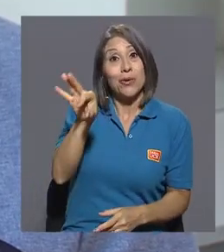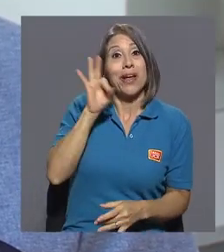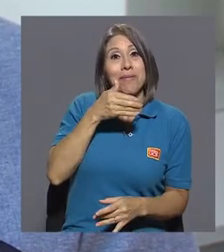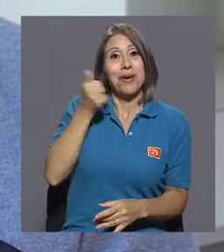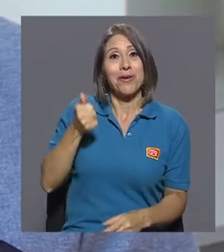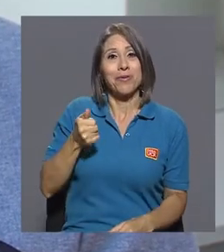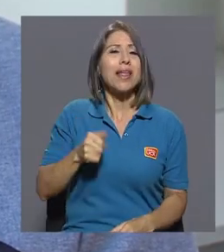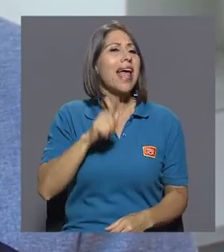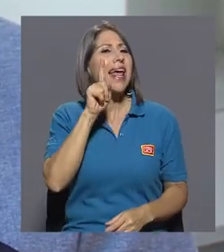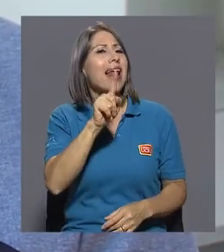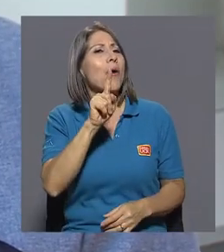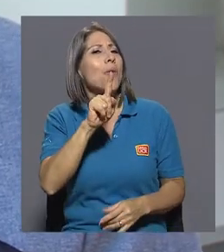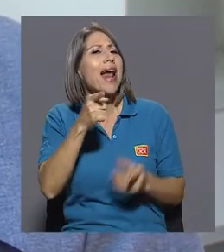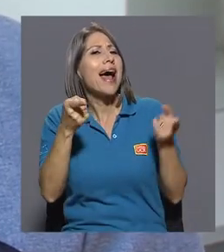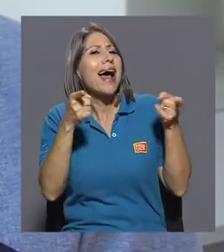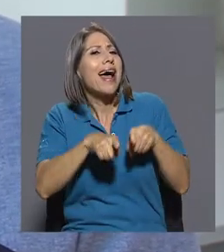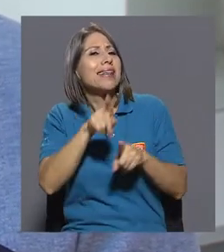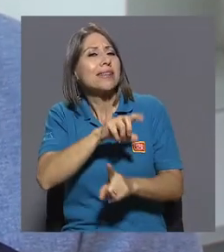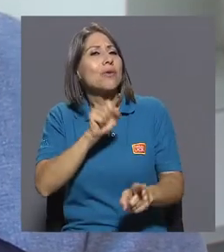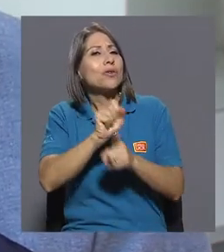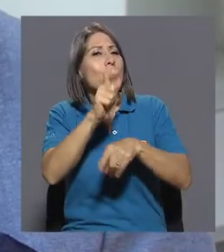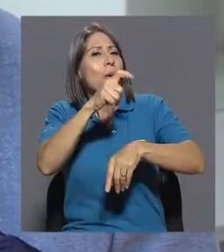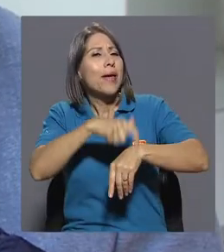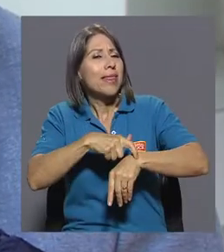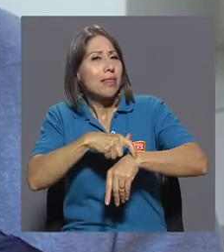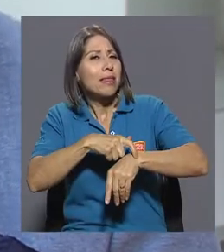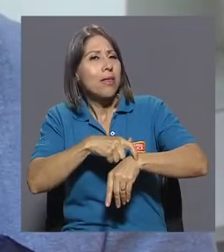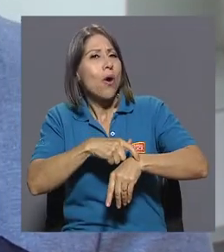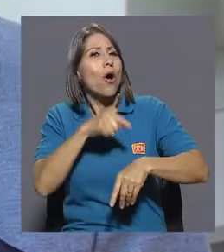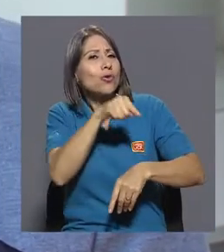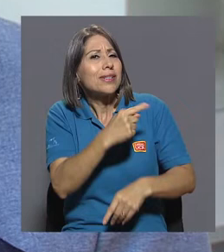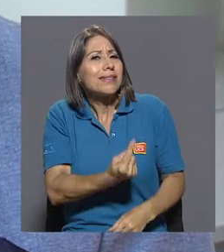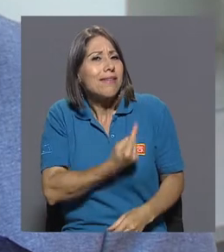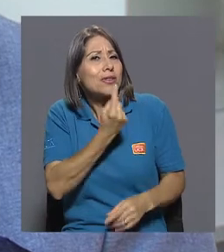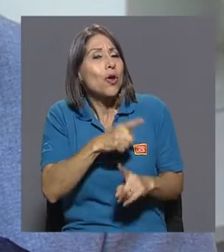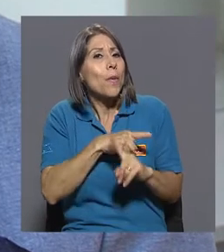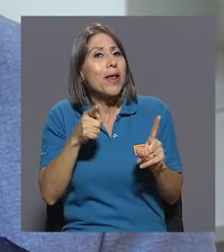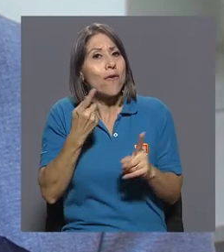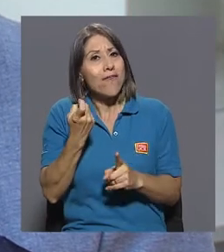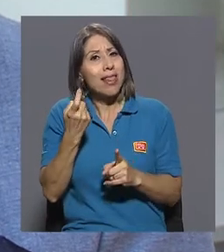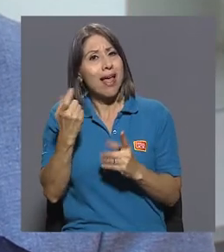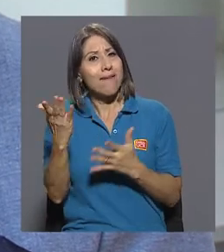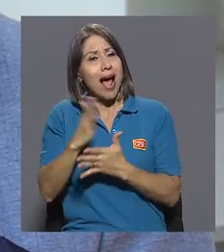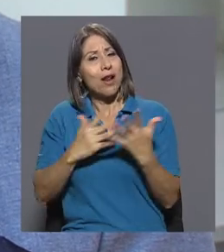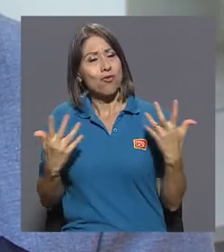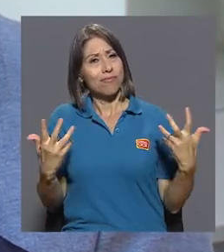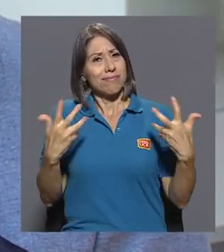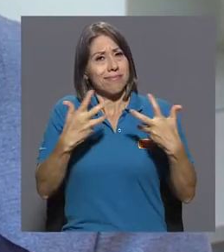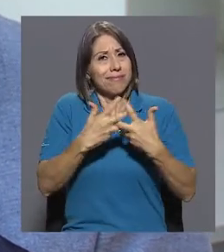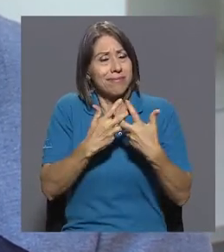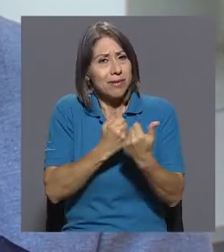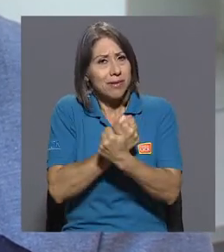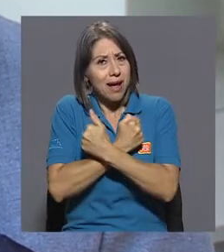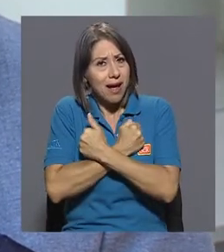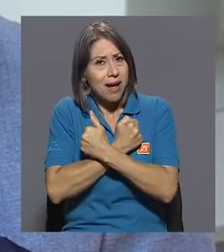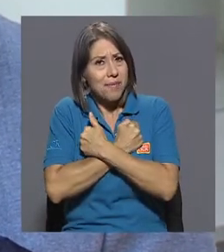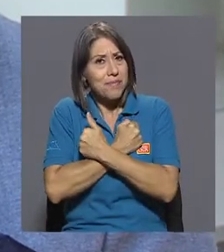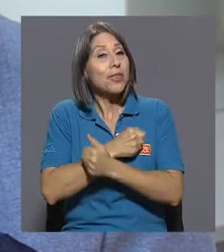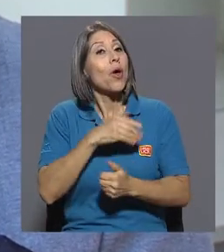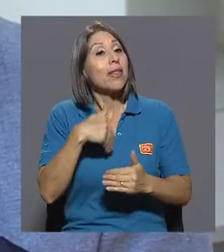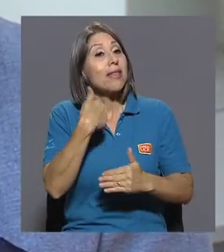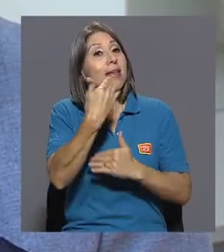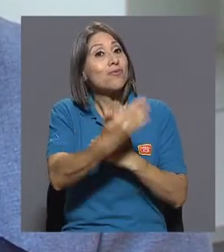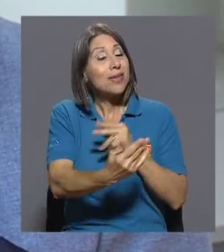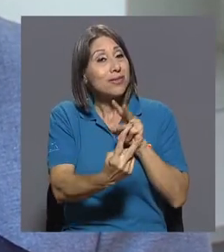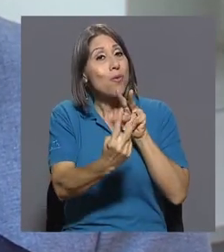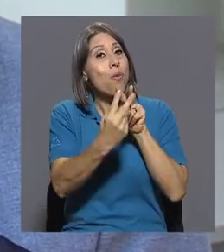Aunque usted estaba solo, le hacía falta también esa otra parte que complementaba el afecto y ahí coincide con otra persona que le